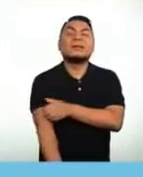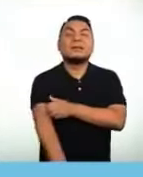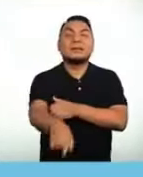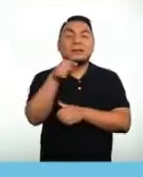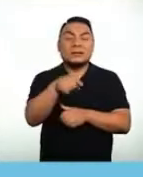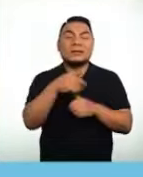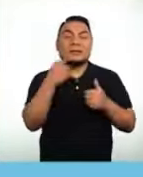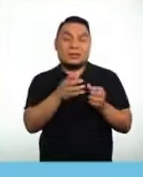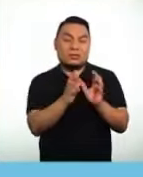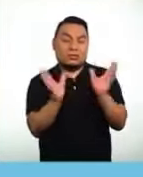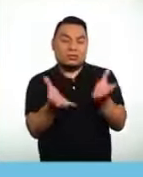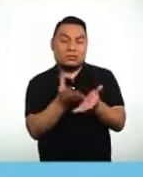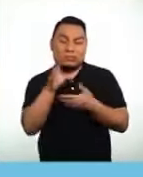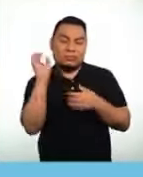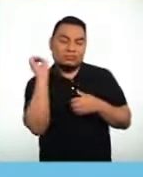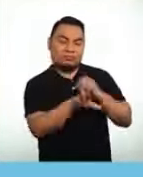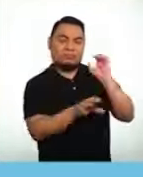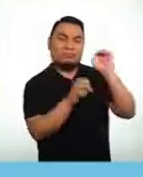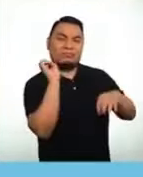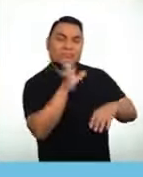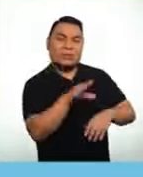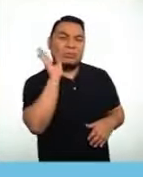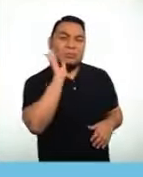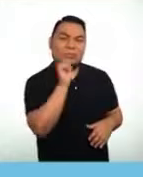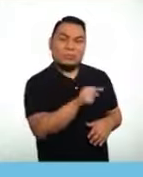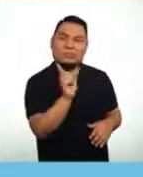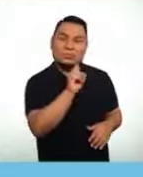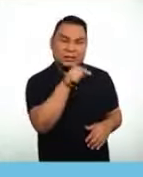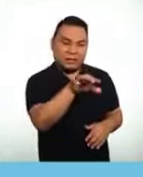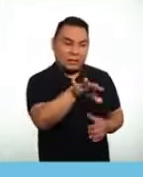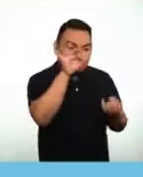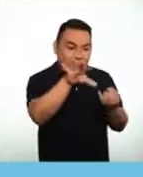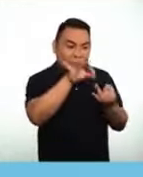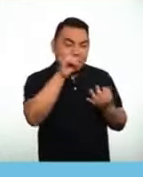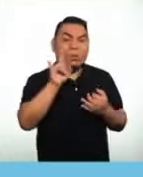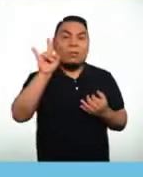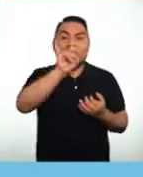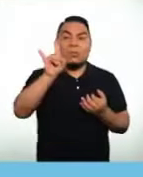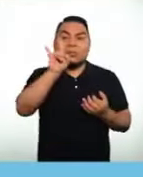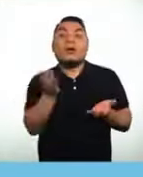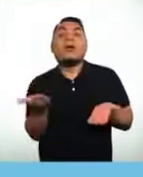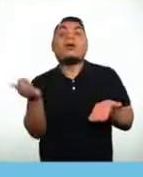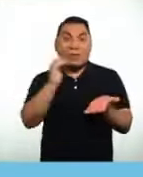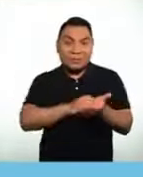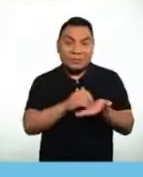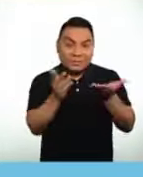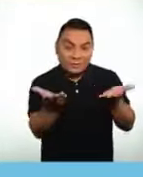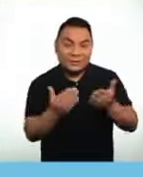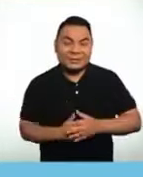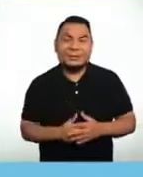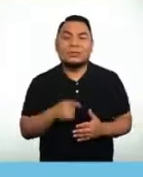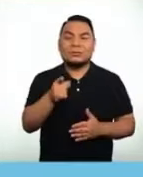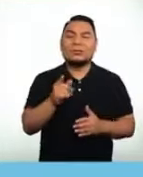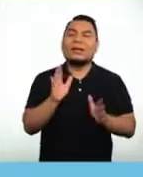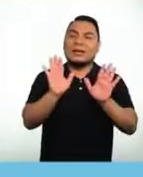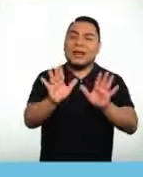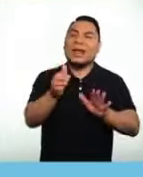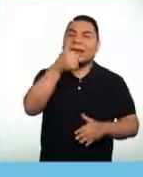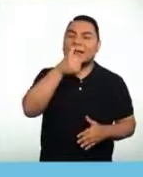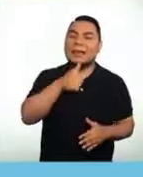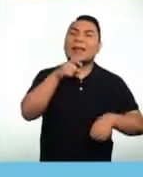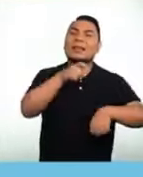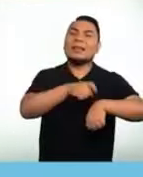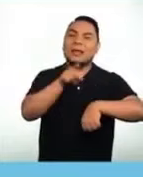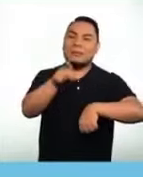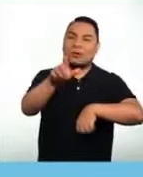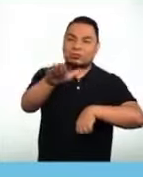¿Te parece si en lugar de tirar todo a la basura, algunas cosas las volvemos a usar? Dale